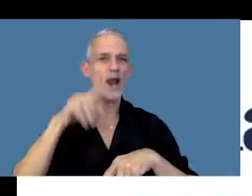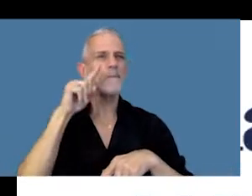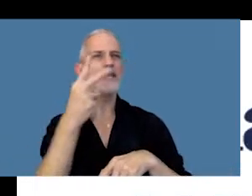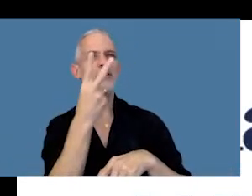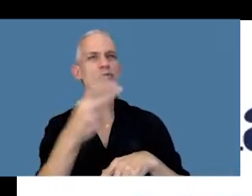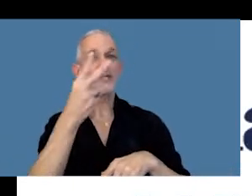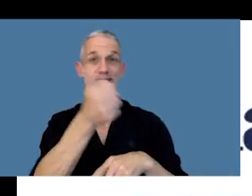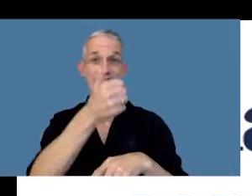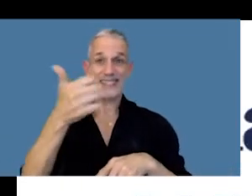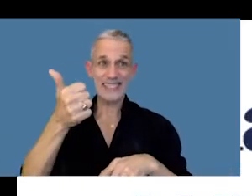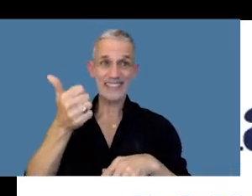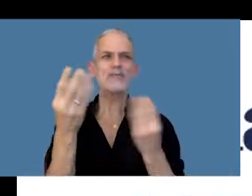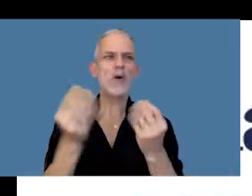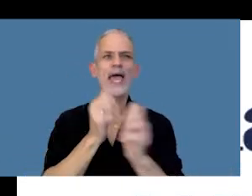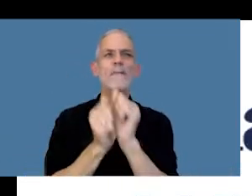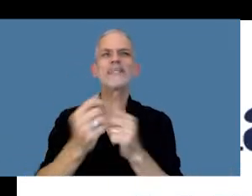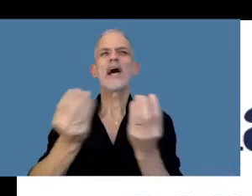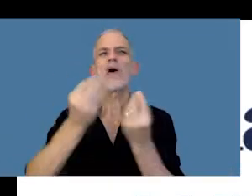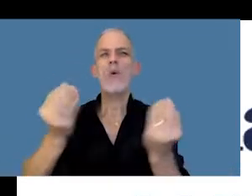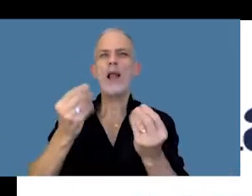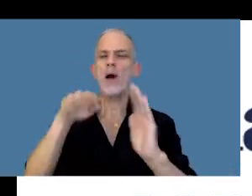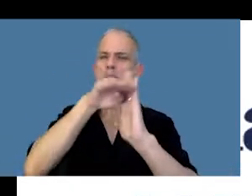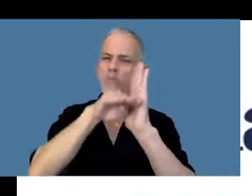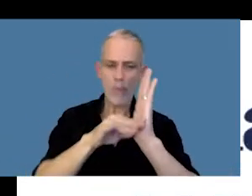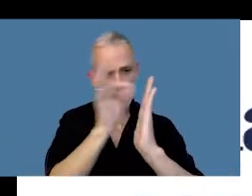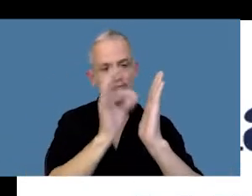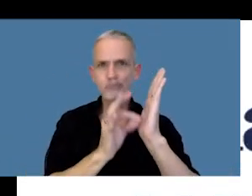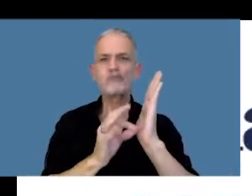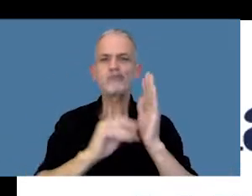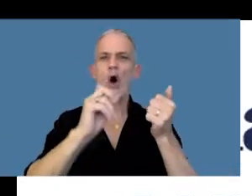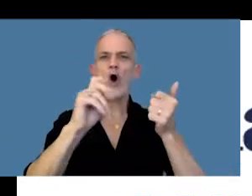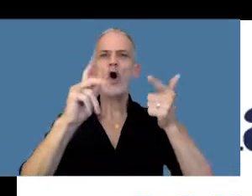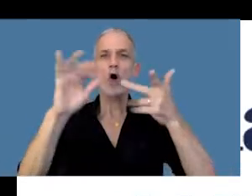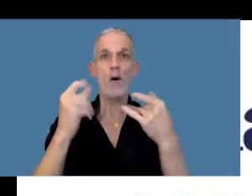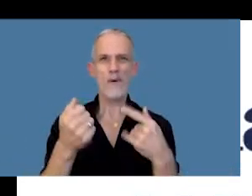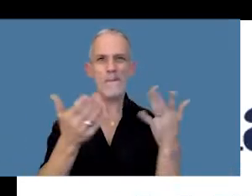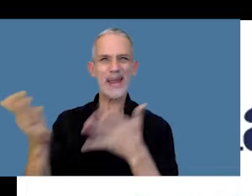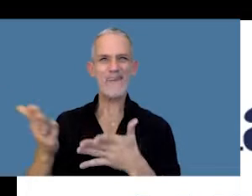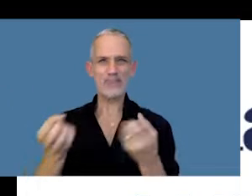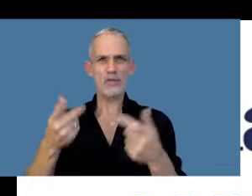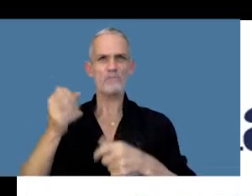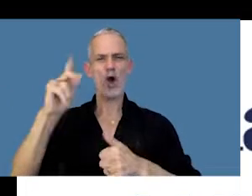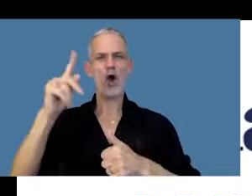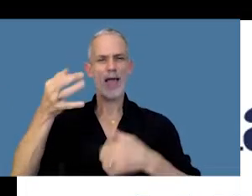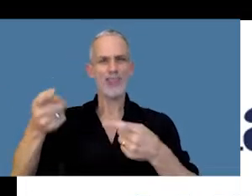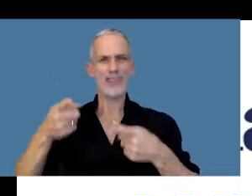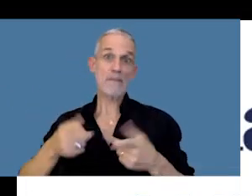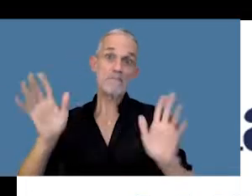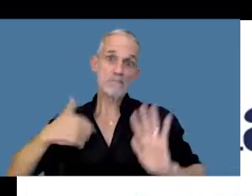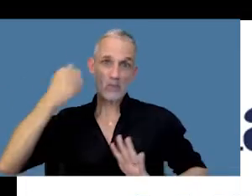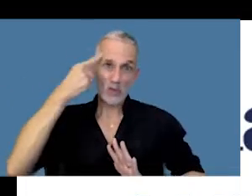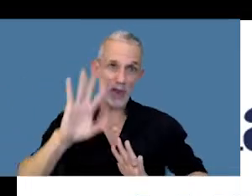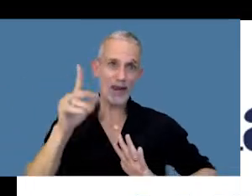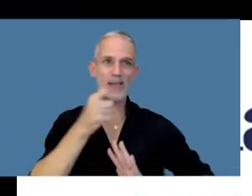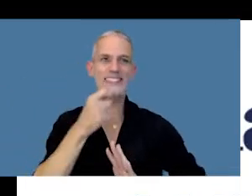1266, cuáles son las empresas que hoy reúnen las condiciones para acceder al beneficio. Por lo tanto, presumo que se está